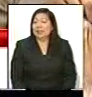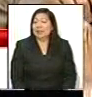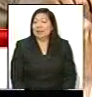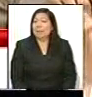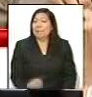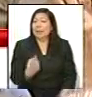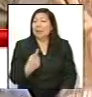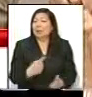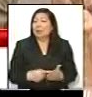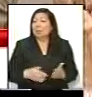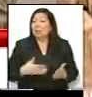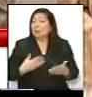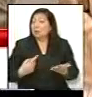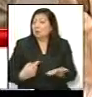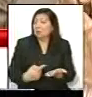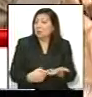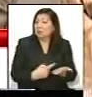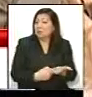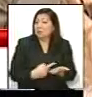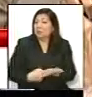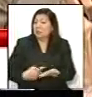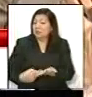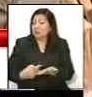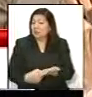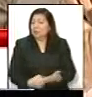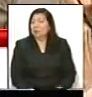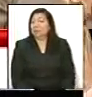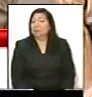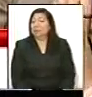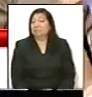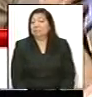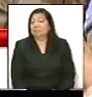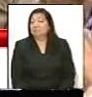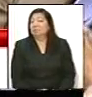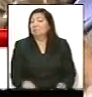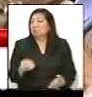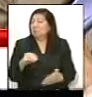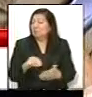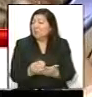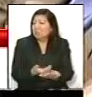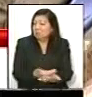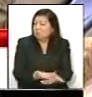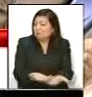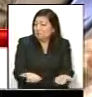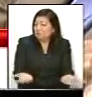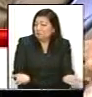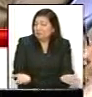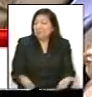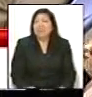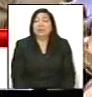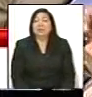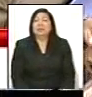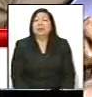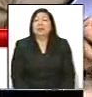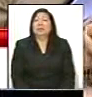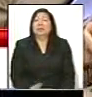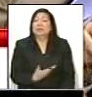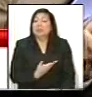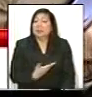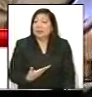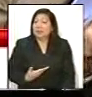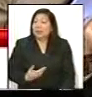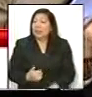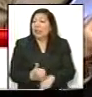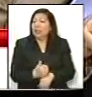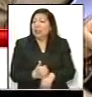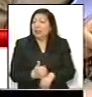para que se pueda debatir, presidenta, o por lo menos poner en una mesa el punto de vista del Ejecutivo y el de los